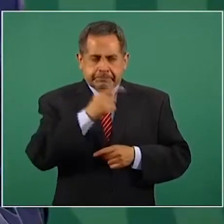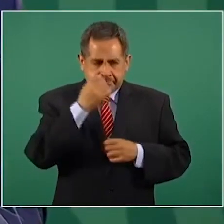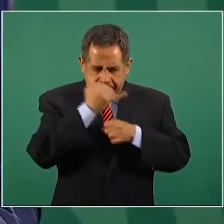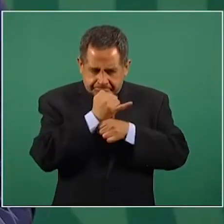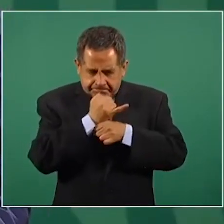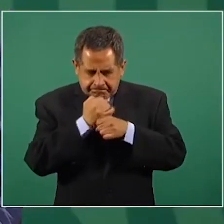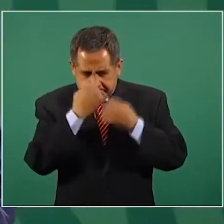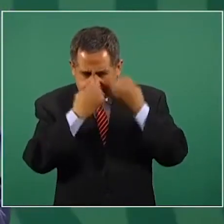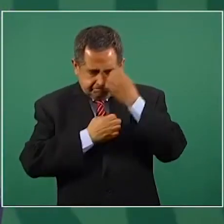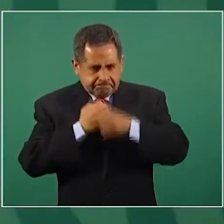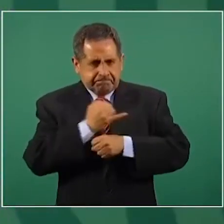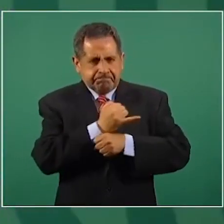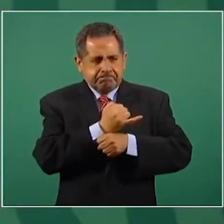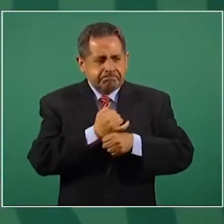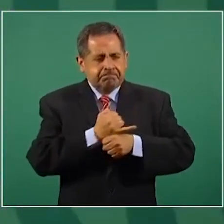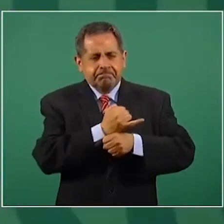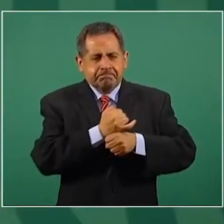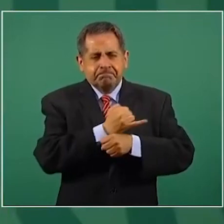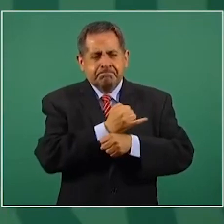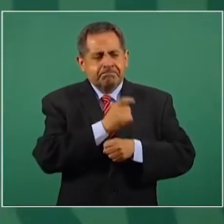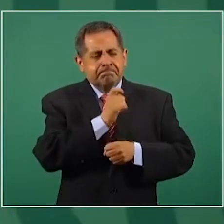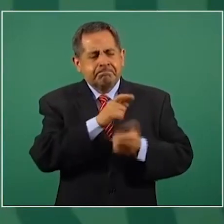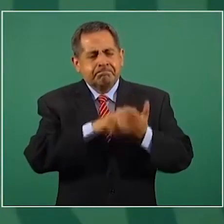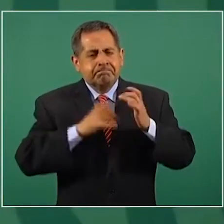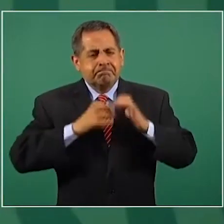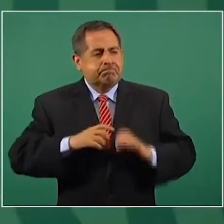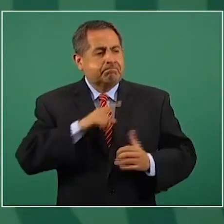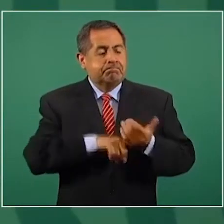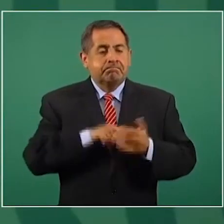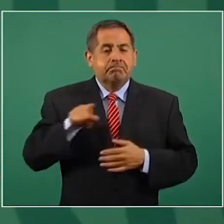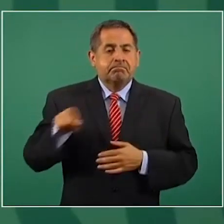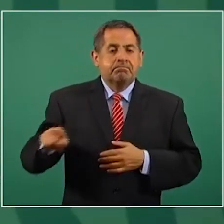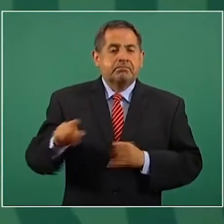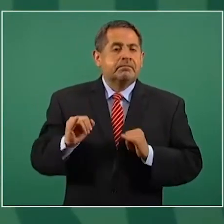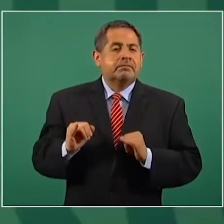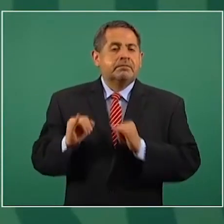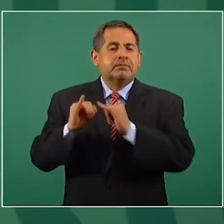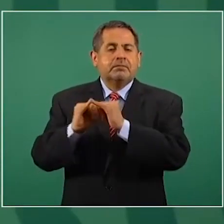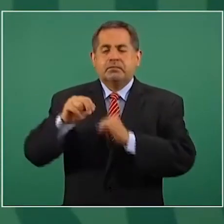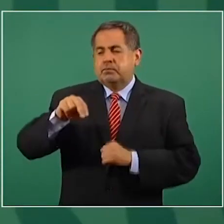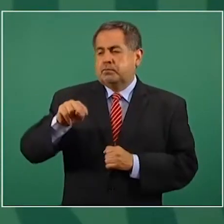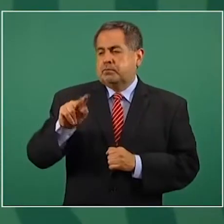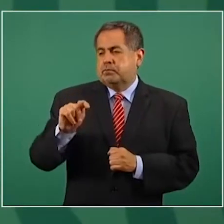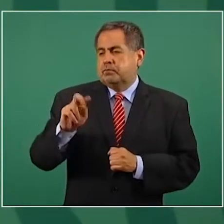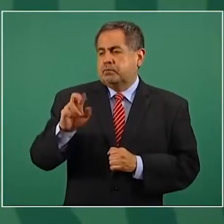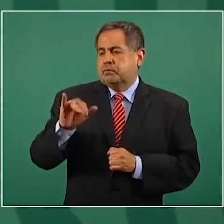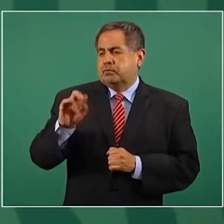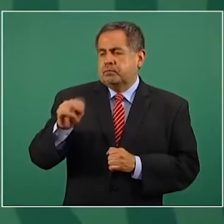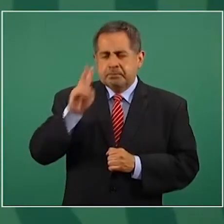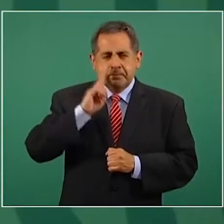llevando a cabo desde hace algún tiempo el Instituto de Nutrición.